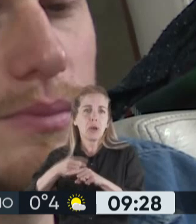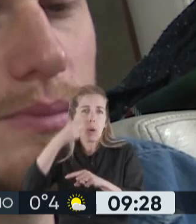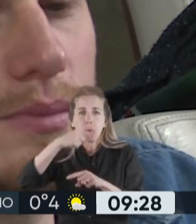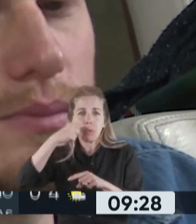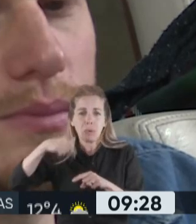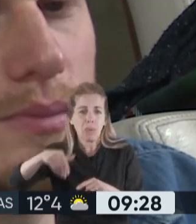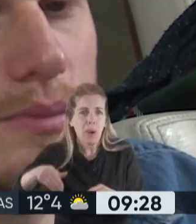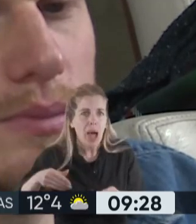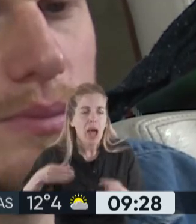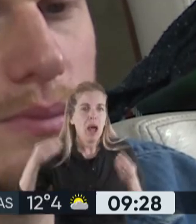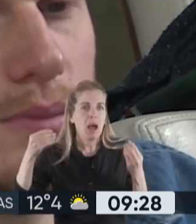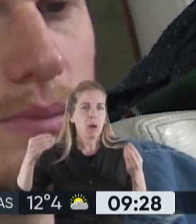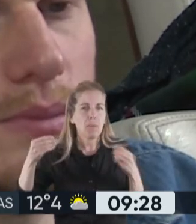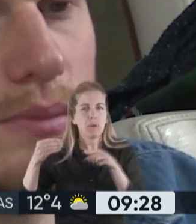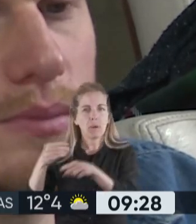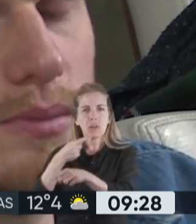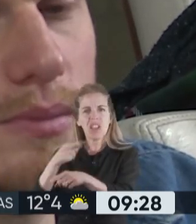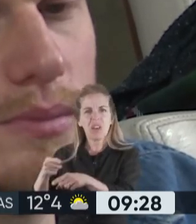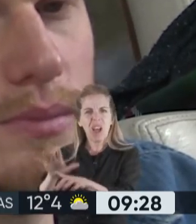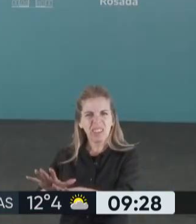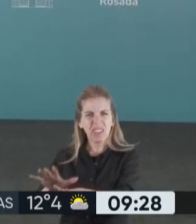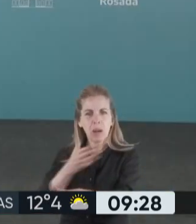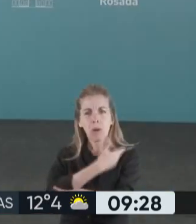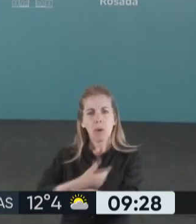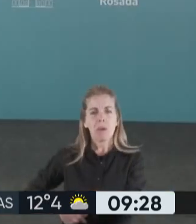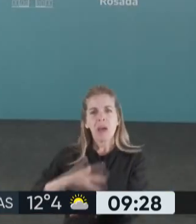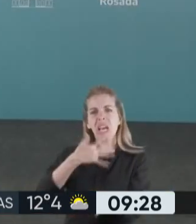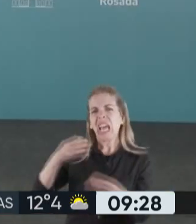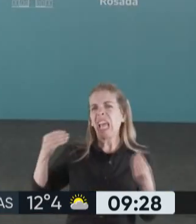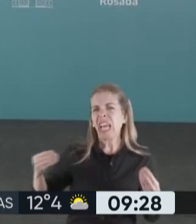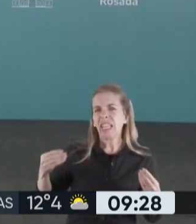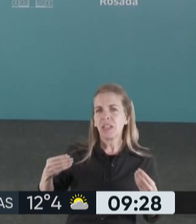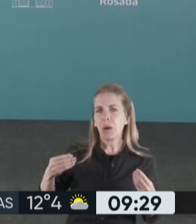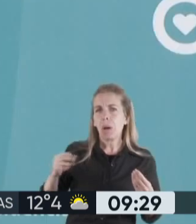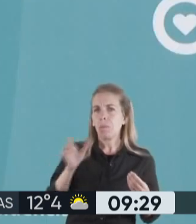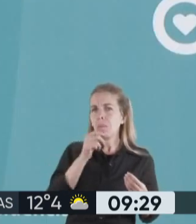presidente, ¿qué interpretación hicieron de estas declaraciones? Gracias.